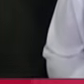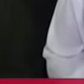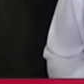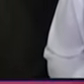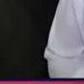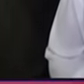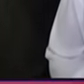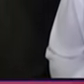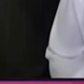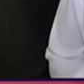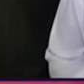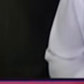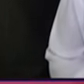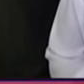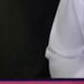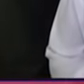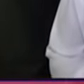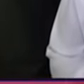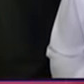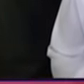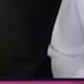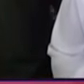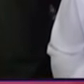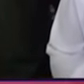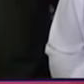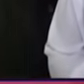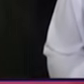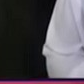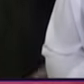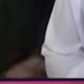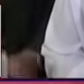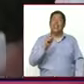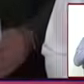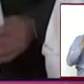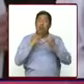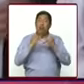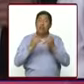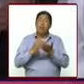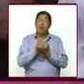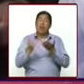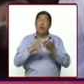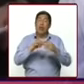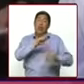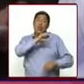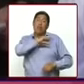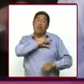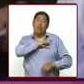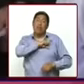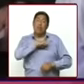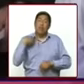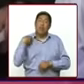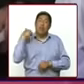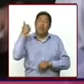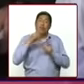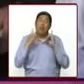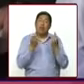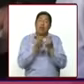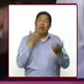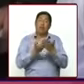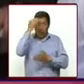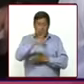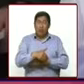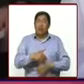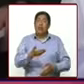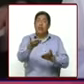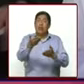De último momento, estamos junto a Tatiana Miranda porque vamos a escuchar el último informe por parte de la policía del comandante departamental. Muy buenas